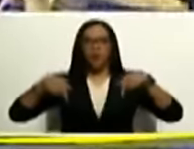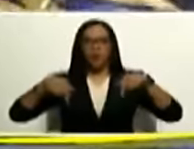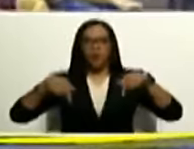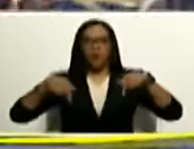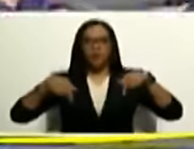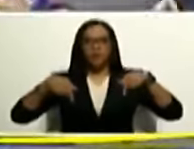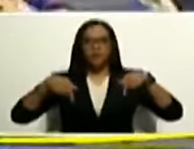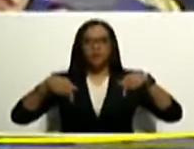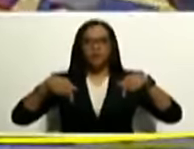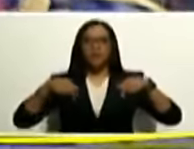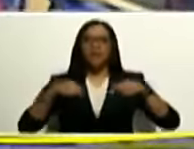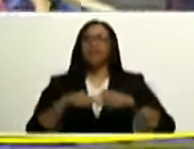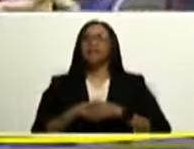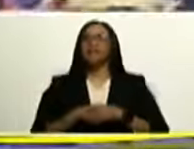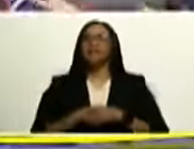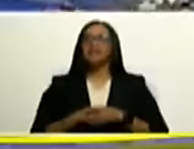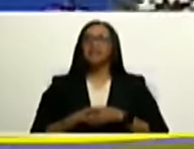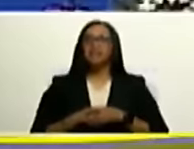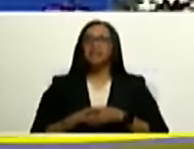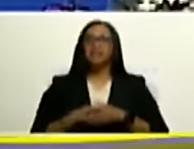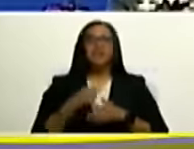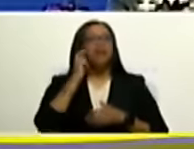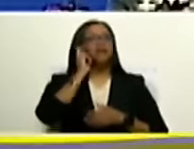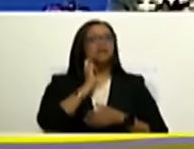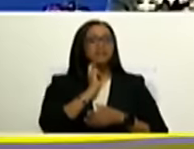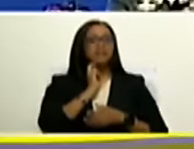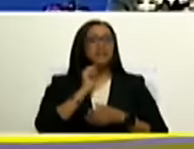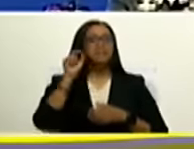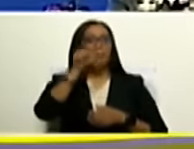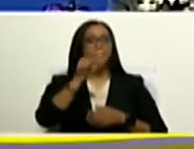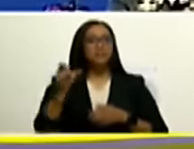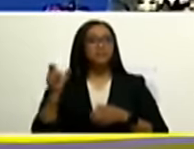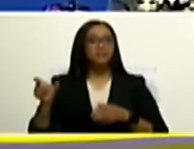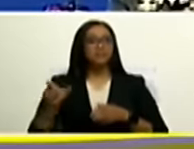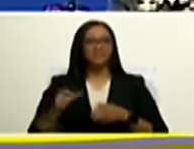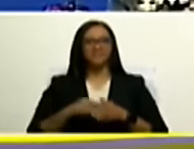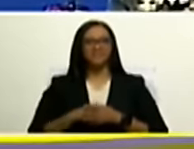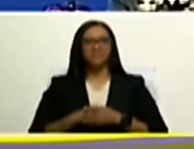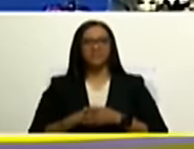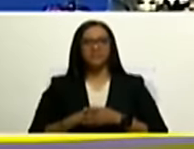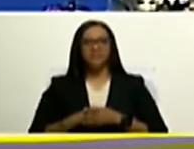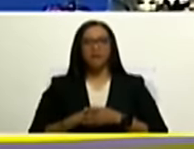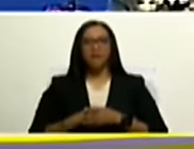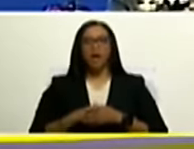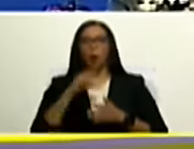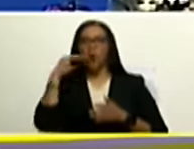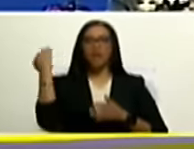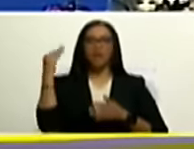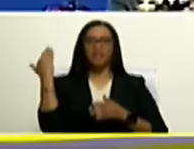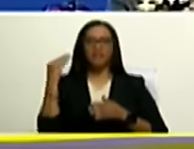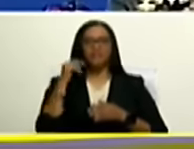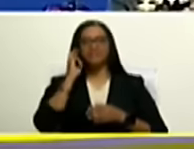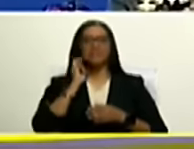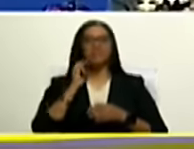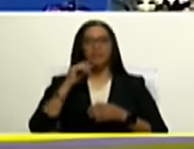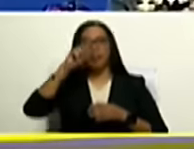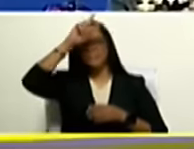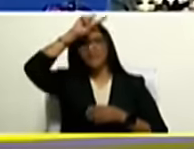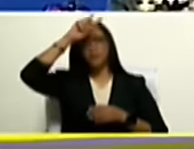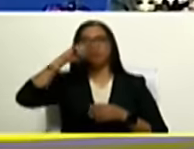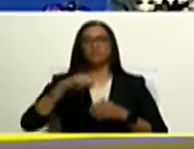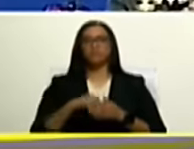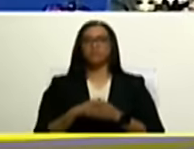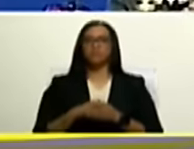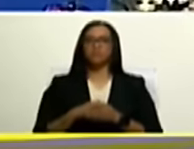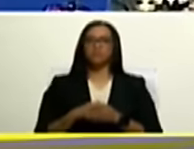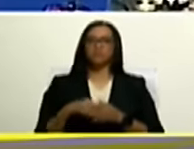en que la xenofobia de esa oligarquía racista de Perú ha